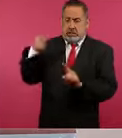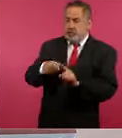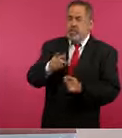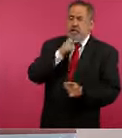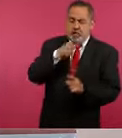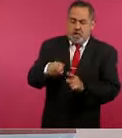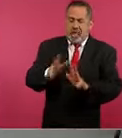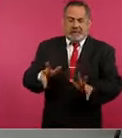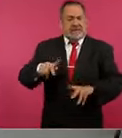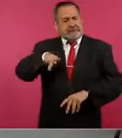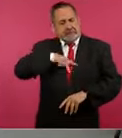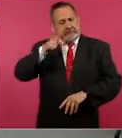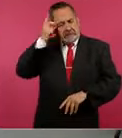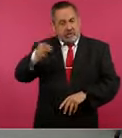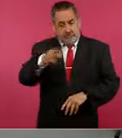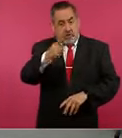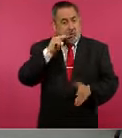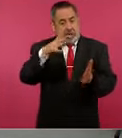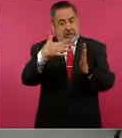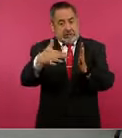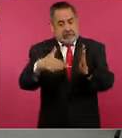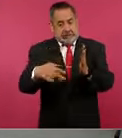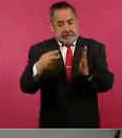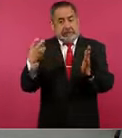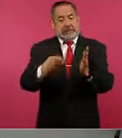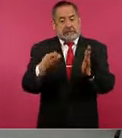está, y lo pueden ustedes ahí